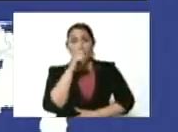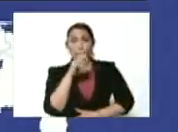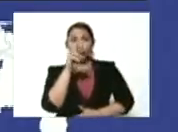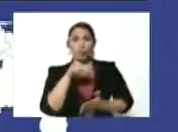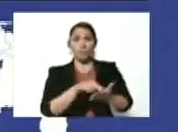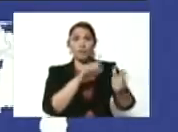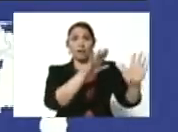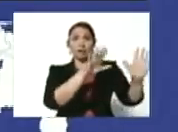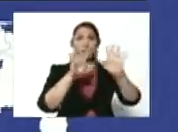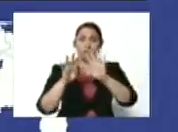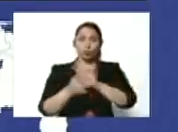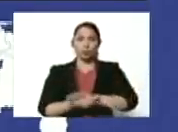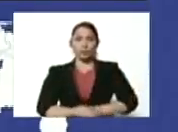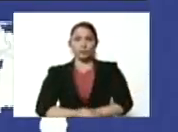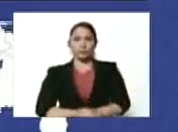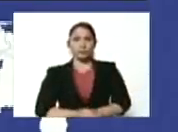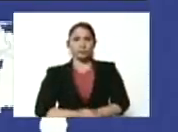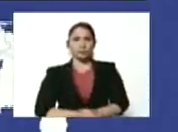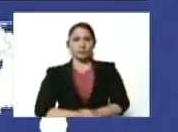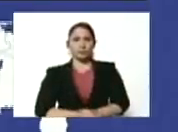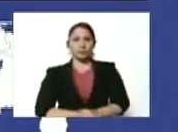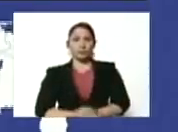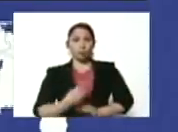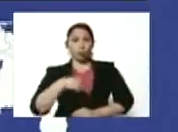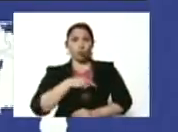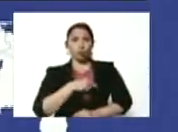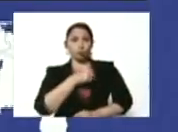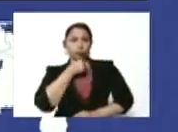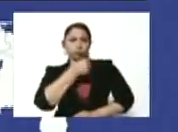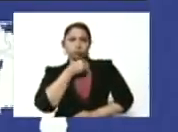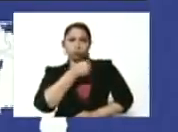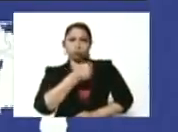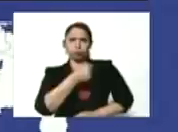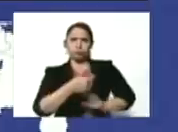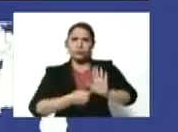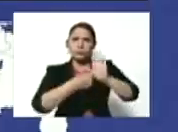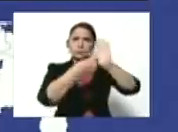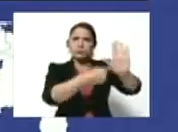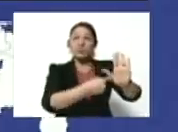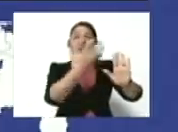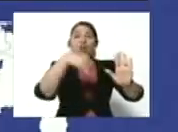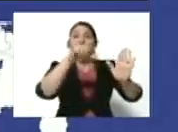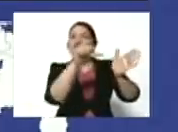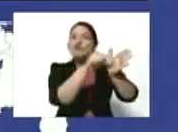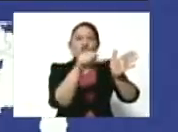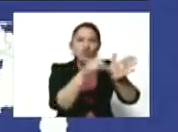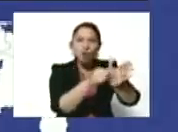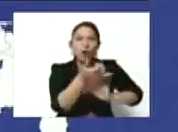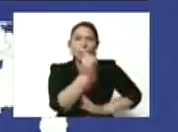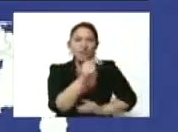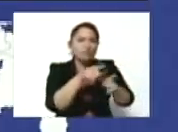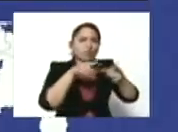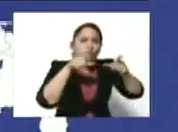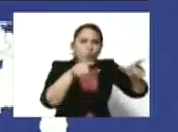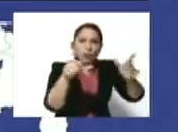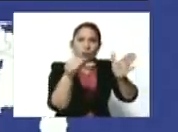19. Nosotros dimos una rueda de prensa y presentamos las coordenadas de los campamentos donde habían